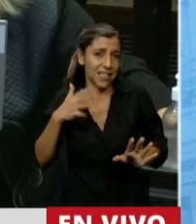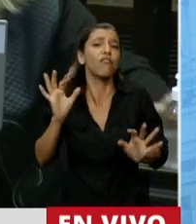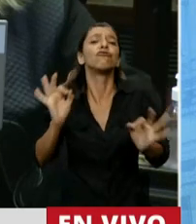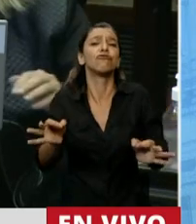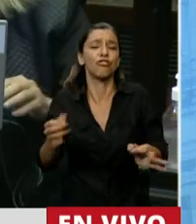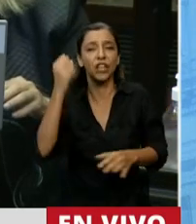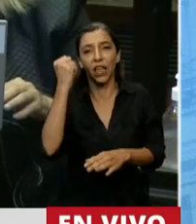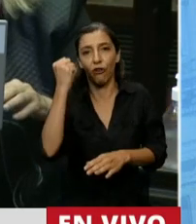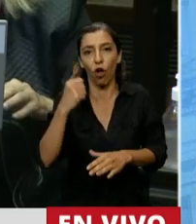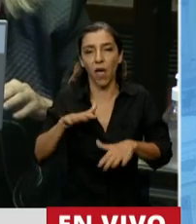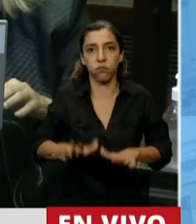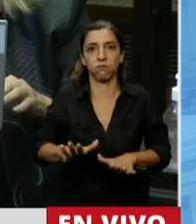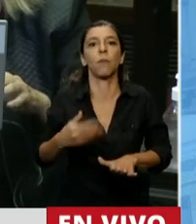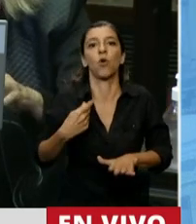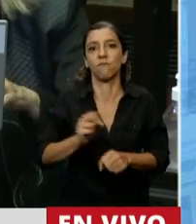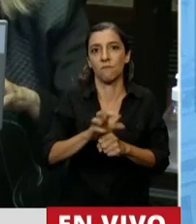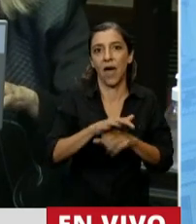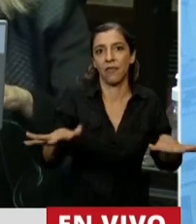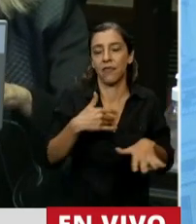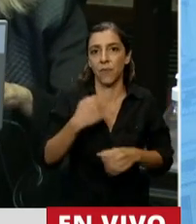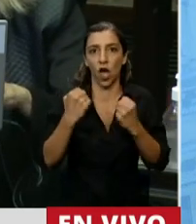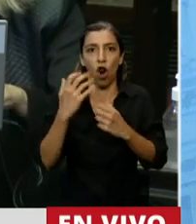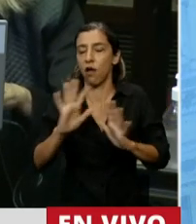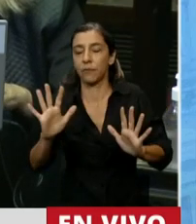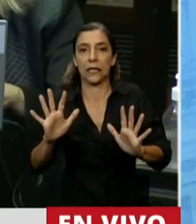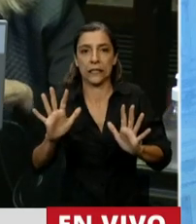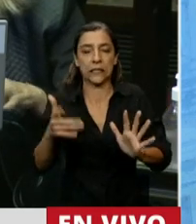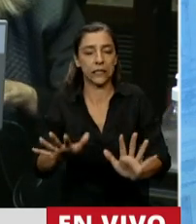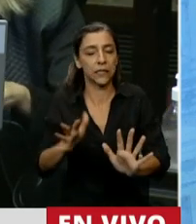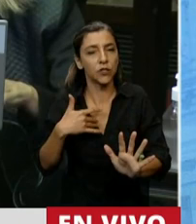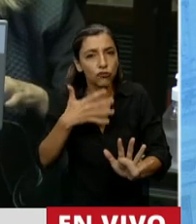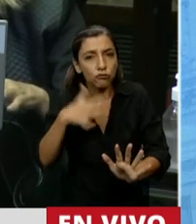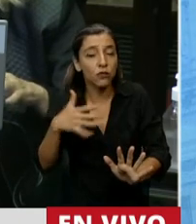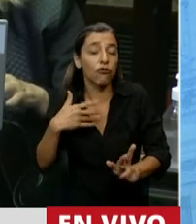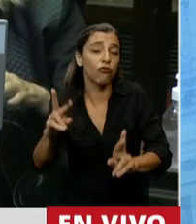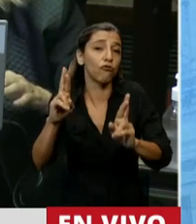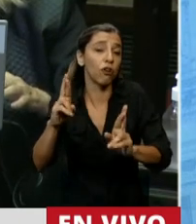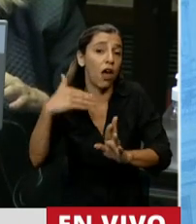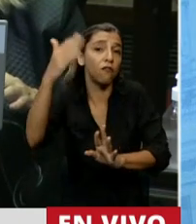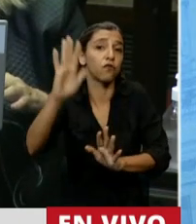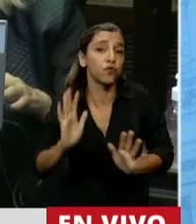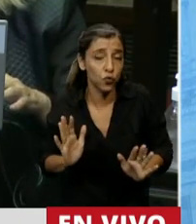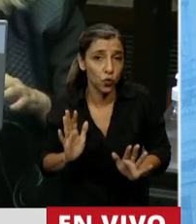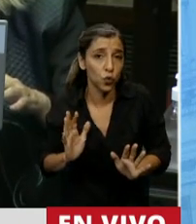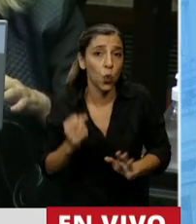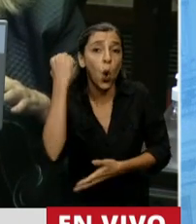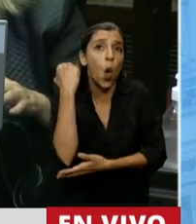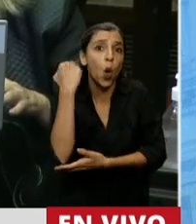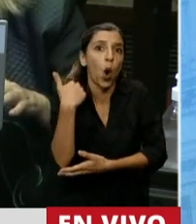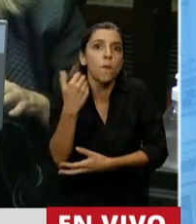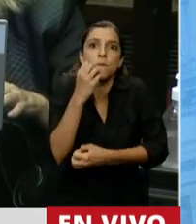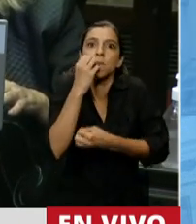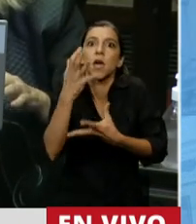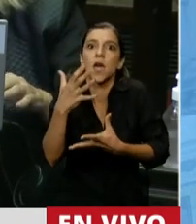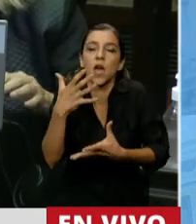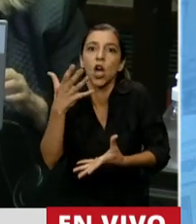de la pandemia tiene que rebotar. Y en ese rebote, créanme, yo tengo la intención o la visión de que esta economía, mejorando los